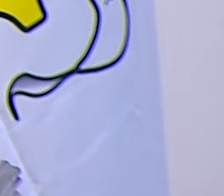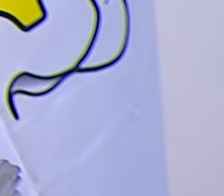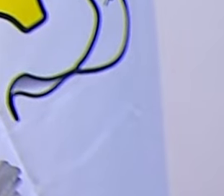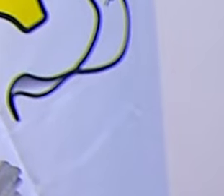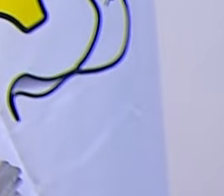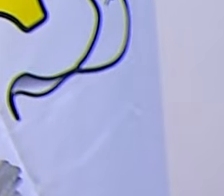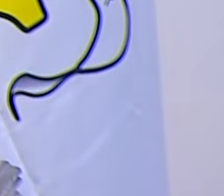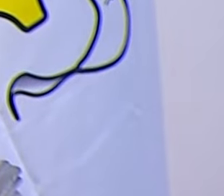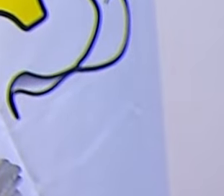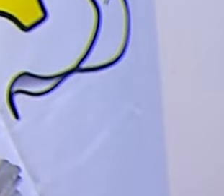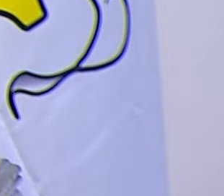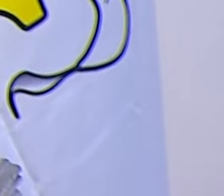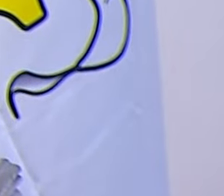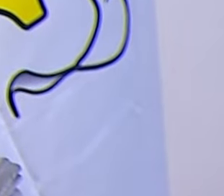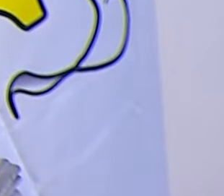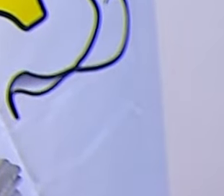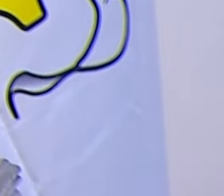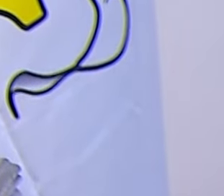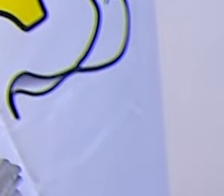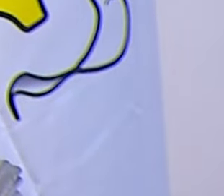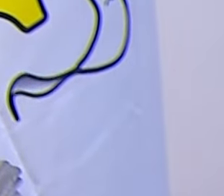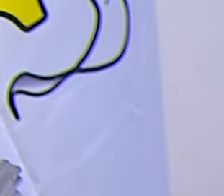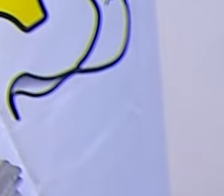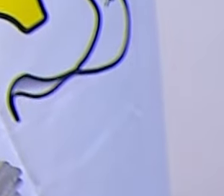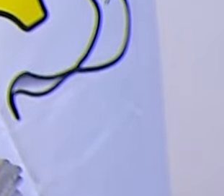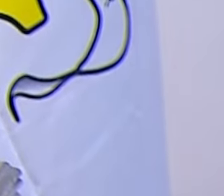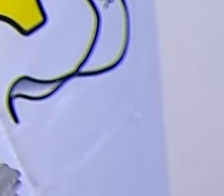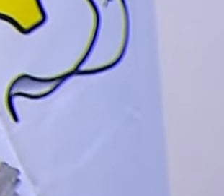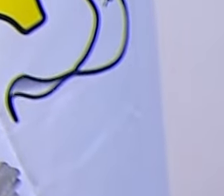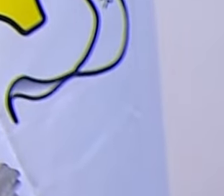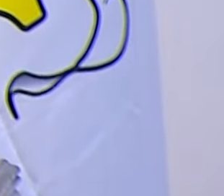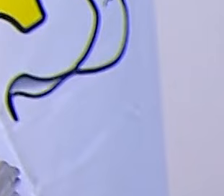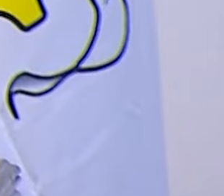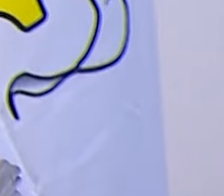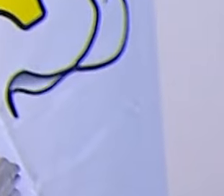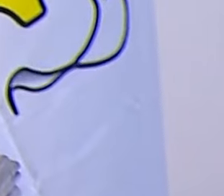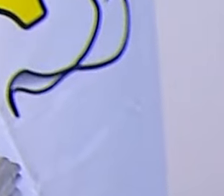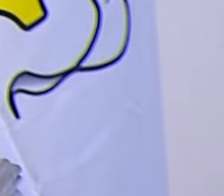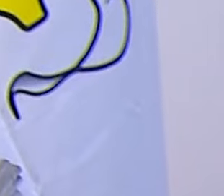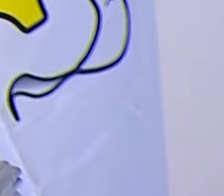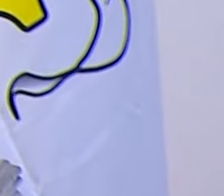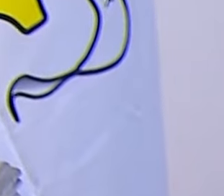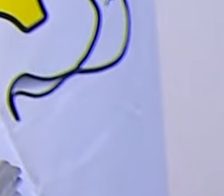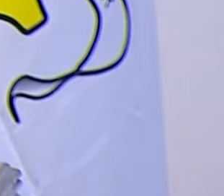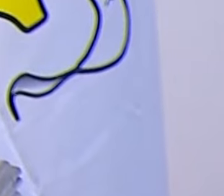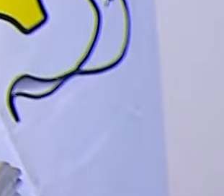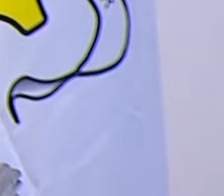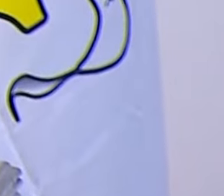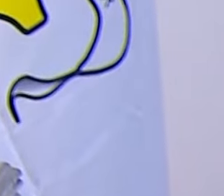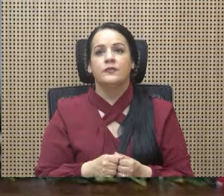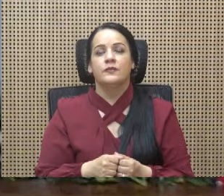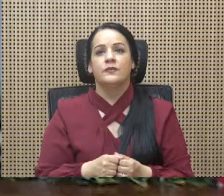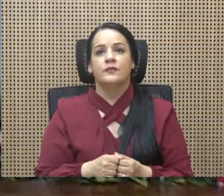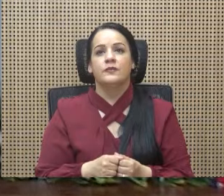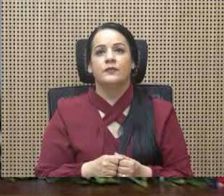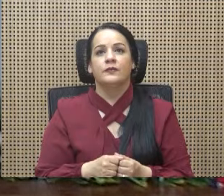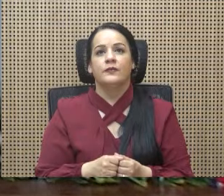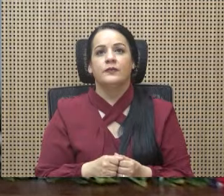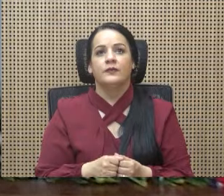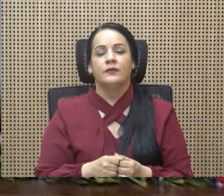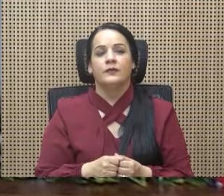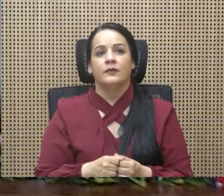de mi partido Liberación nacional hemos tenido Claridad de que el país no está a la venta el